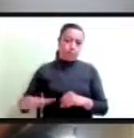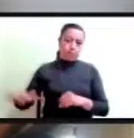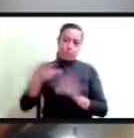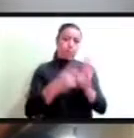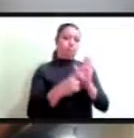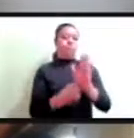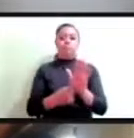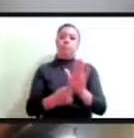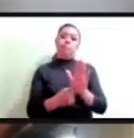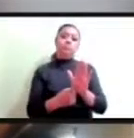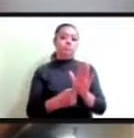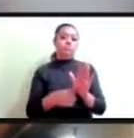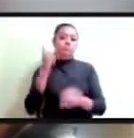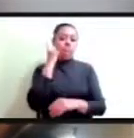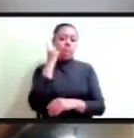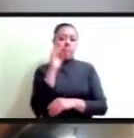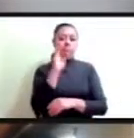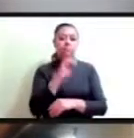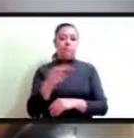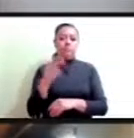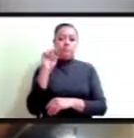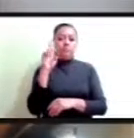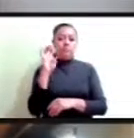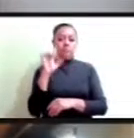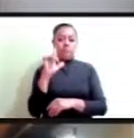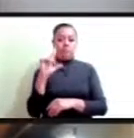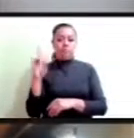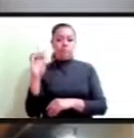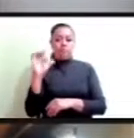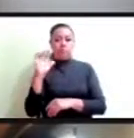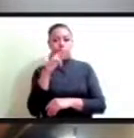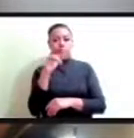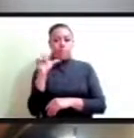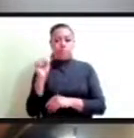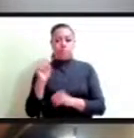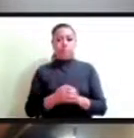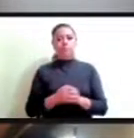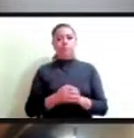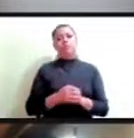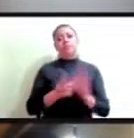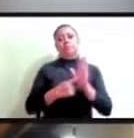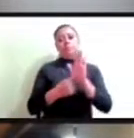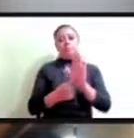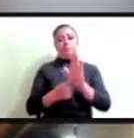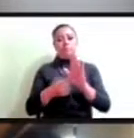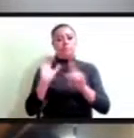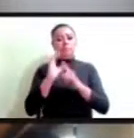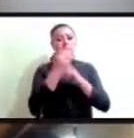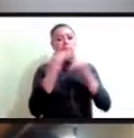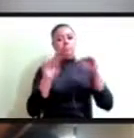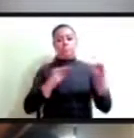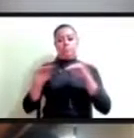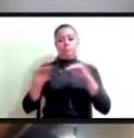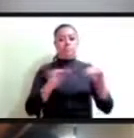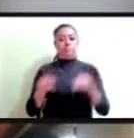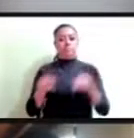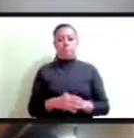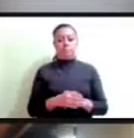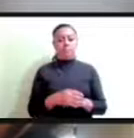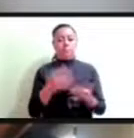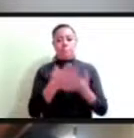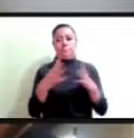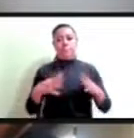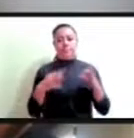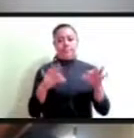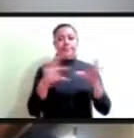Manuel Vargas Bernal, integrante del Grupo Parlamentario Morena, que presenta la Comisión de Movilidad Sustentable. Para fundamentar el dictamen y de